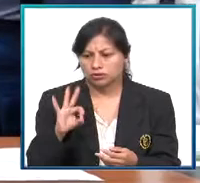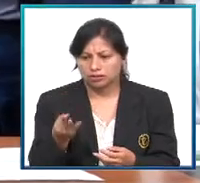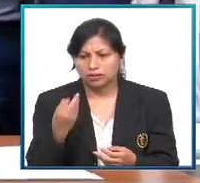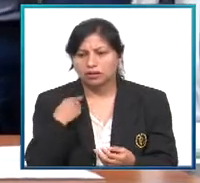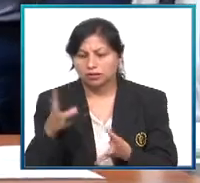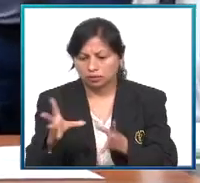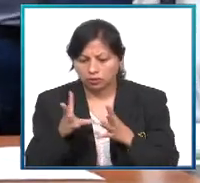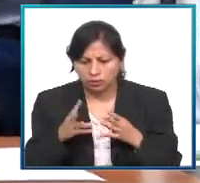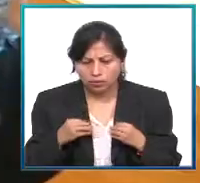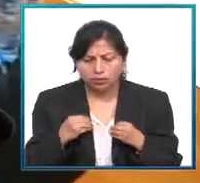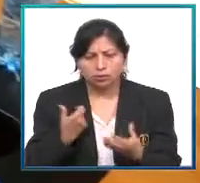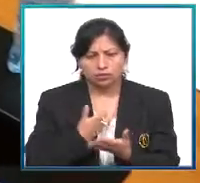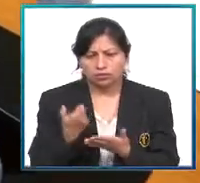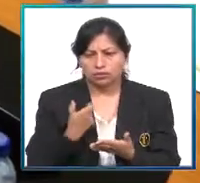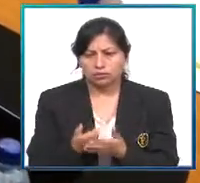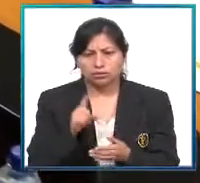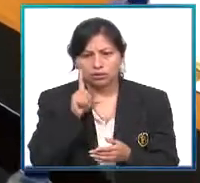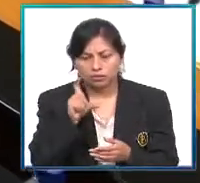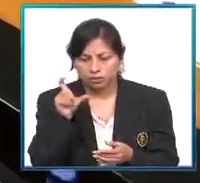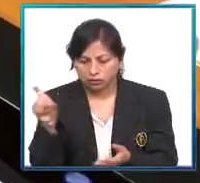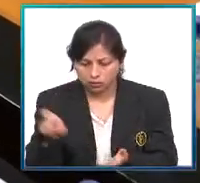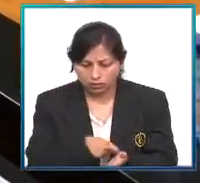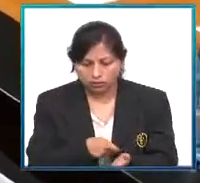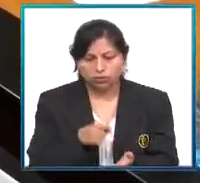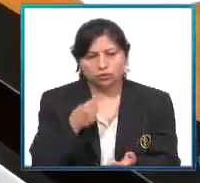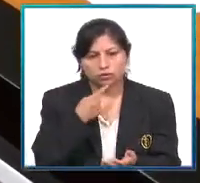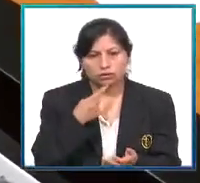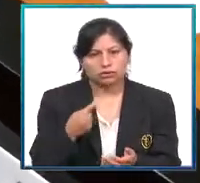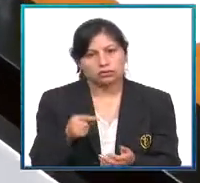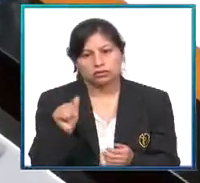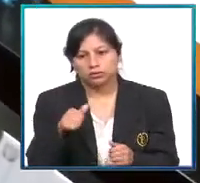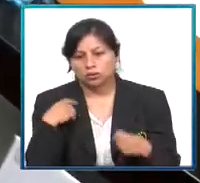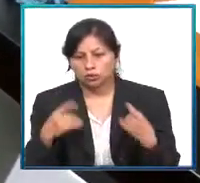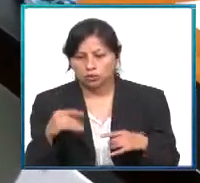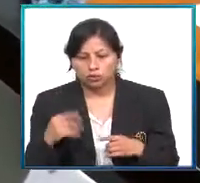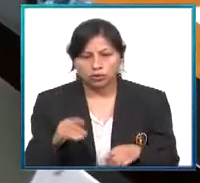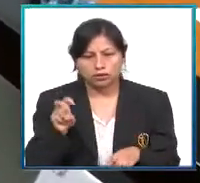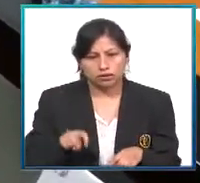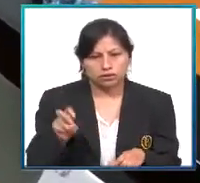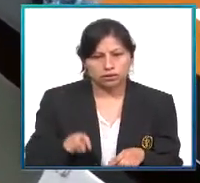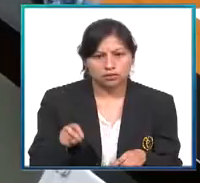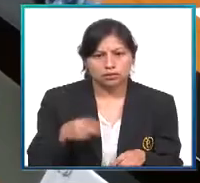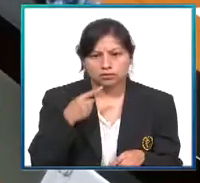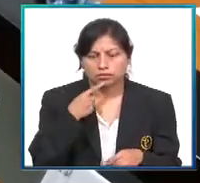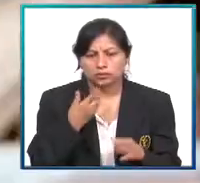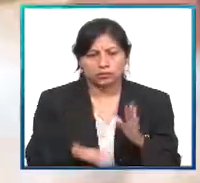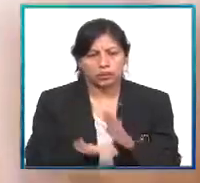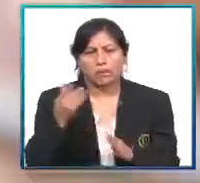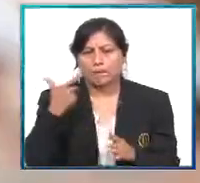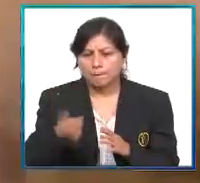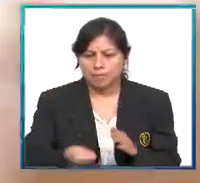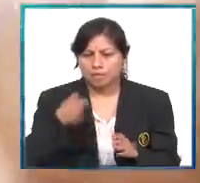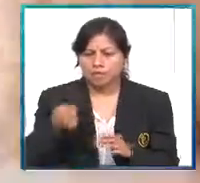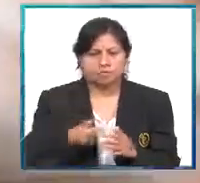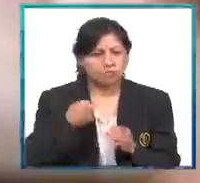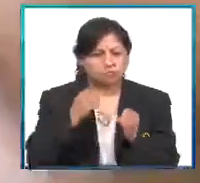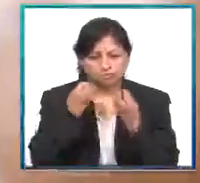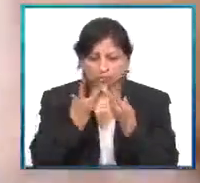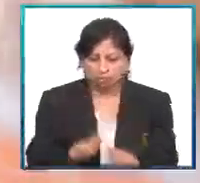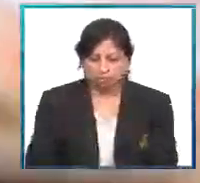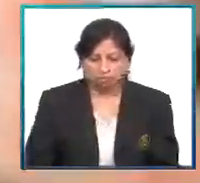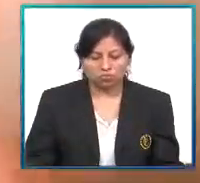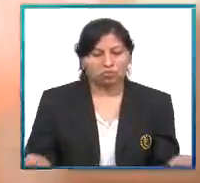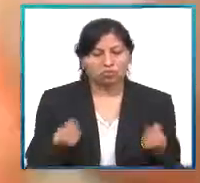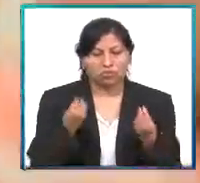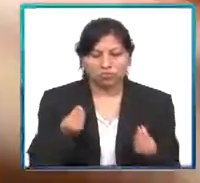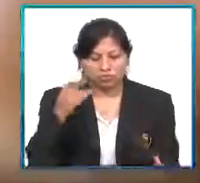que adquirieron o gastaron de una tarjeta de crédito por alguna urgencia o necesidad y que mes a mes se quedan sin su salario,